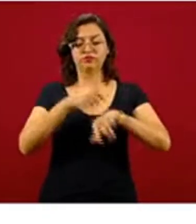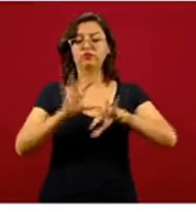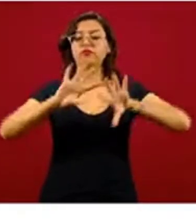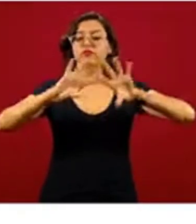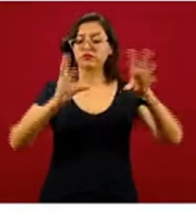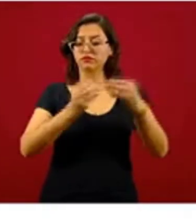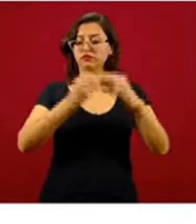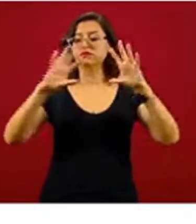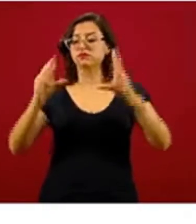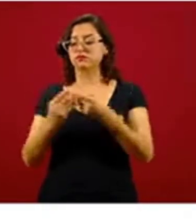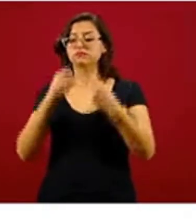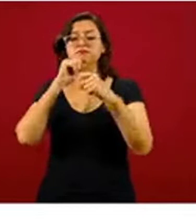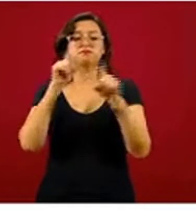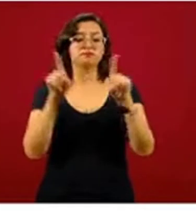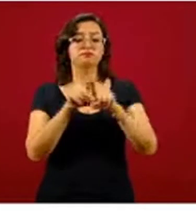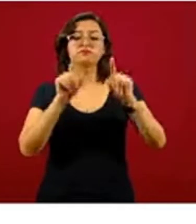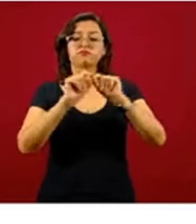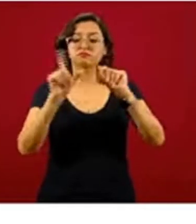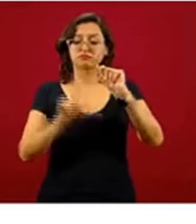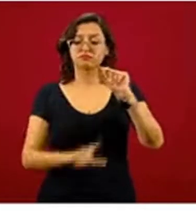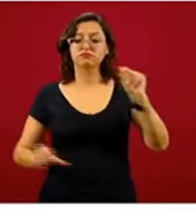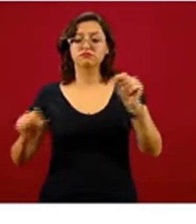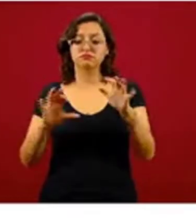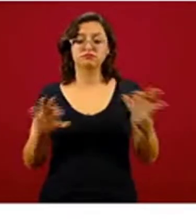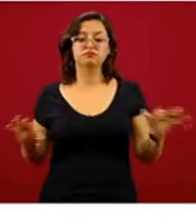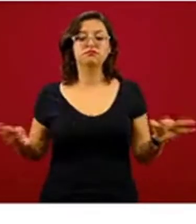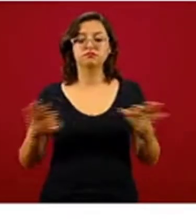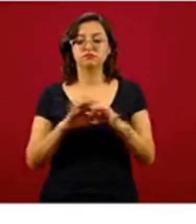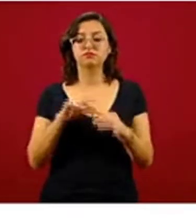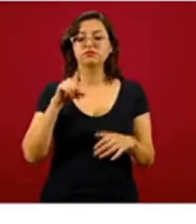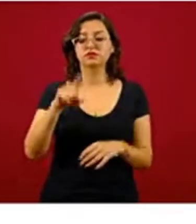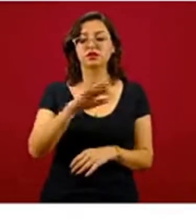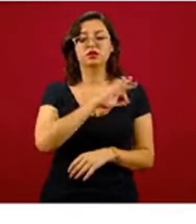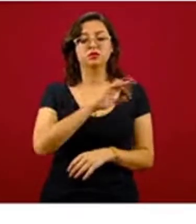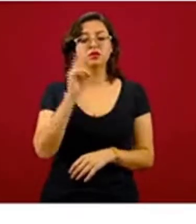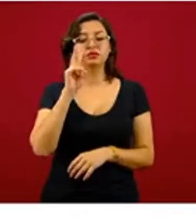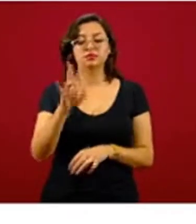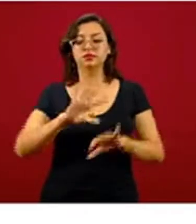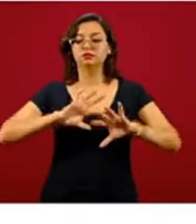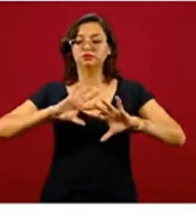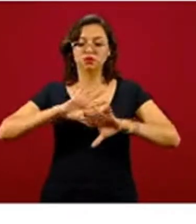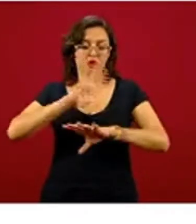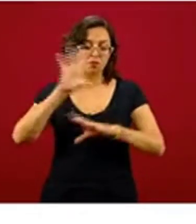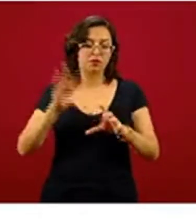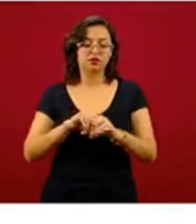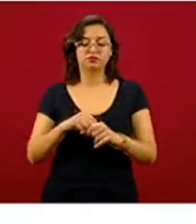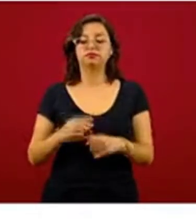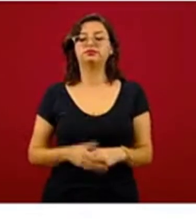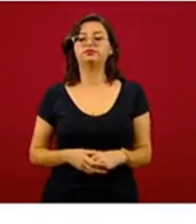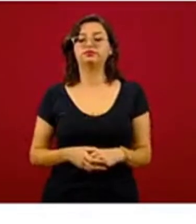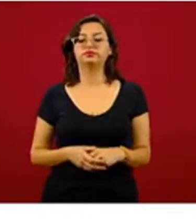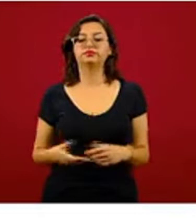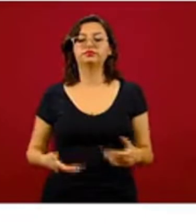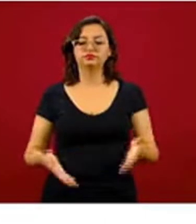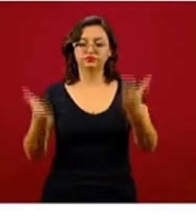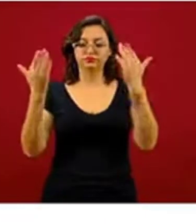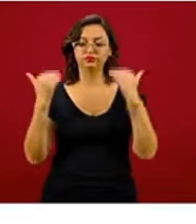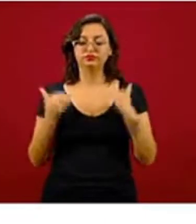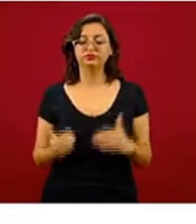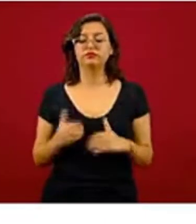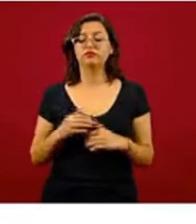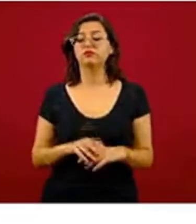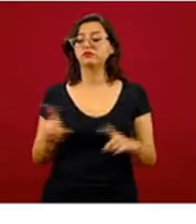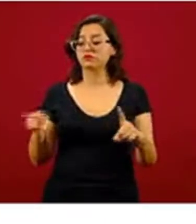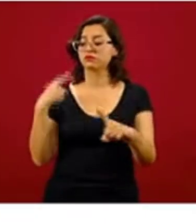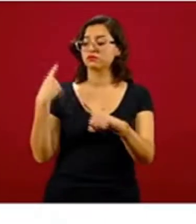las escalas para que ustedes puedan tener el dato completo. Ahora sí, en la siguiente diapositiva viene la distribución por tasa